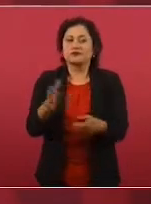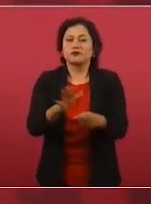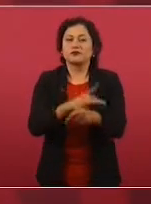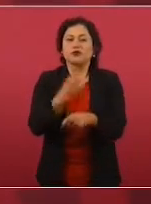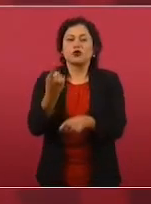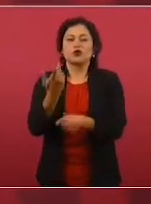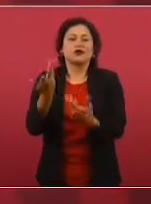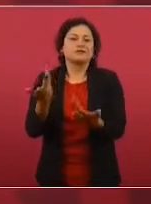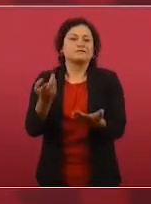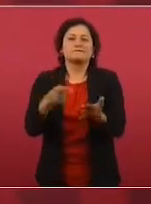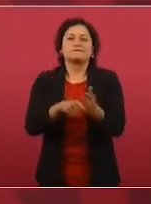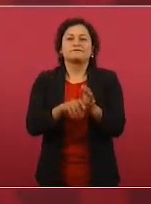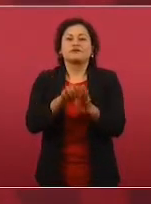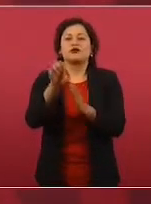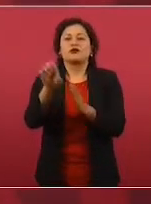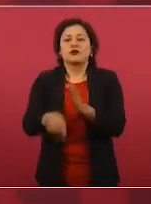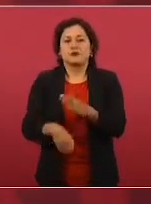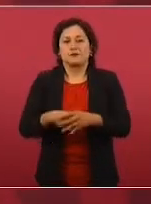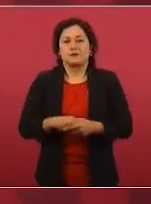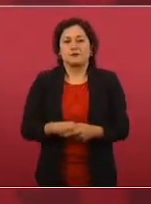los que